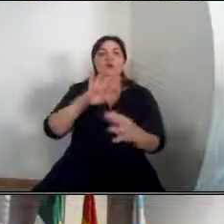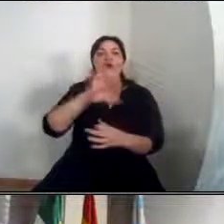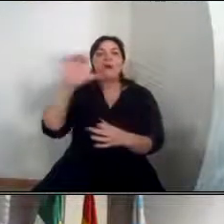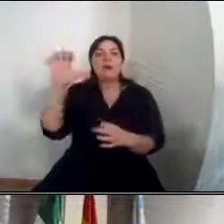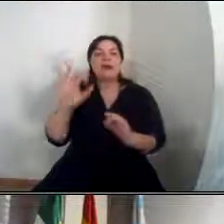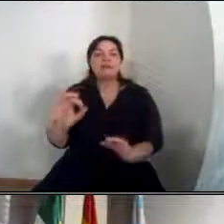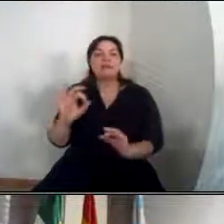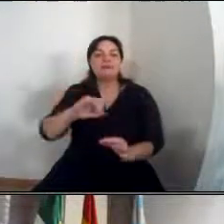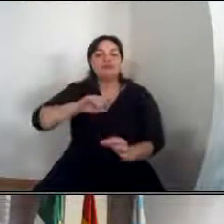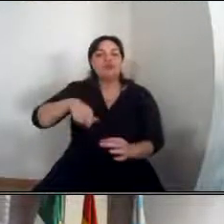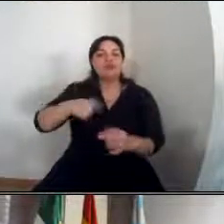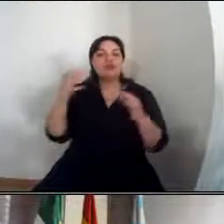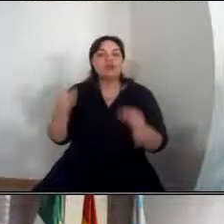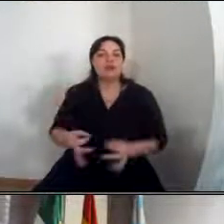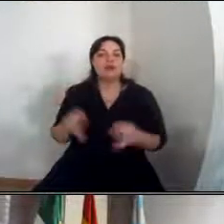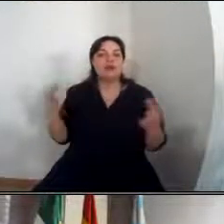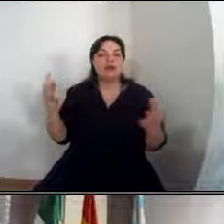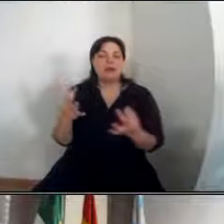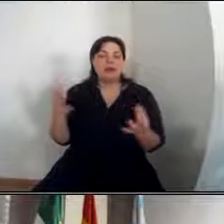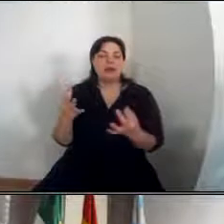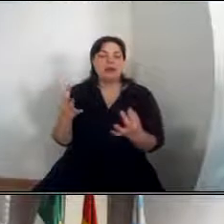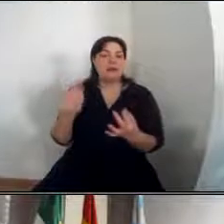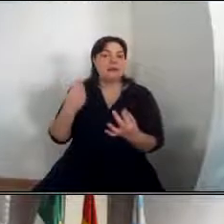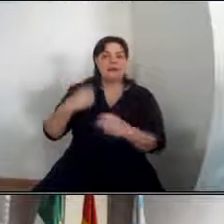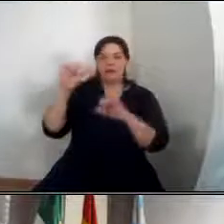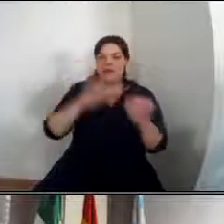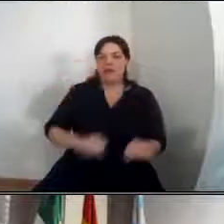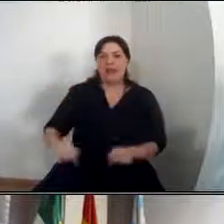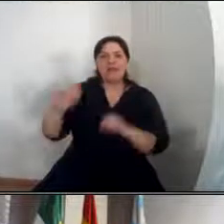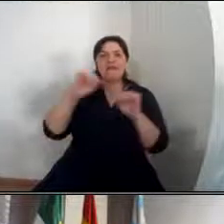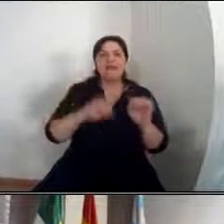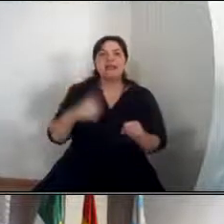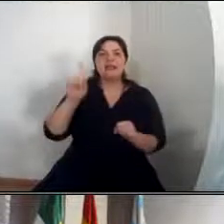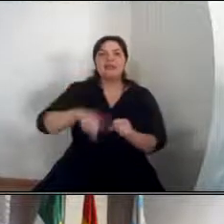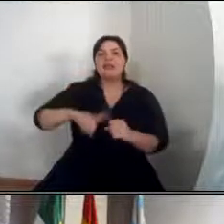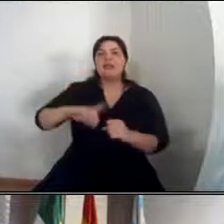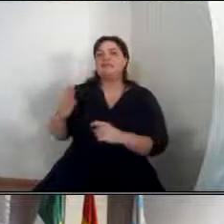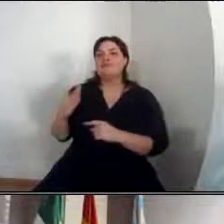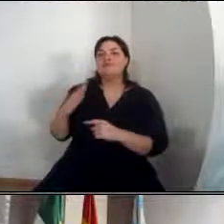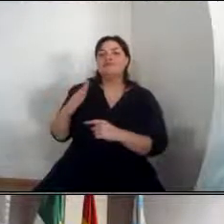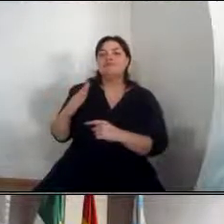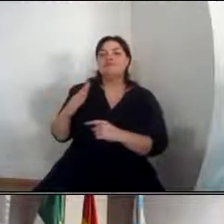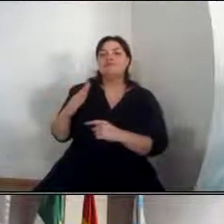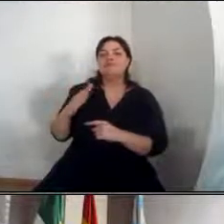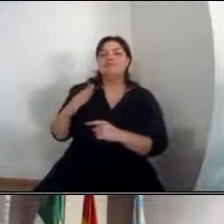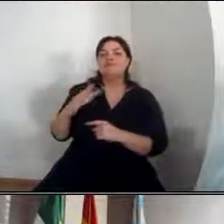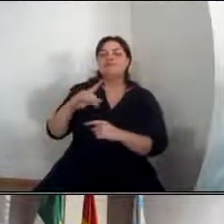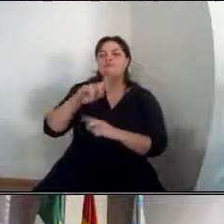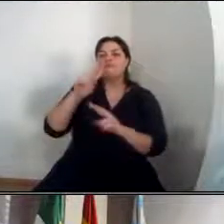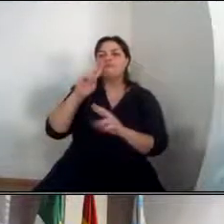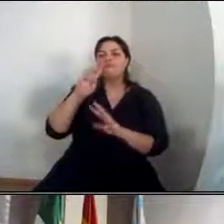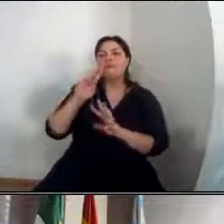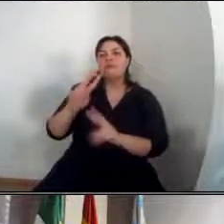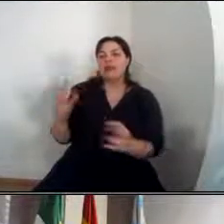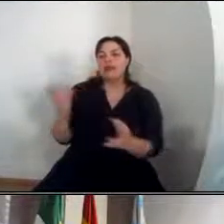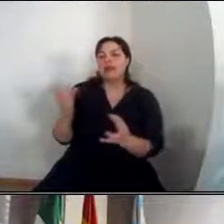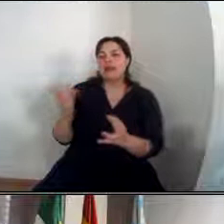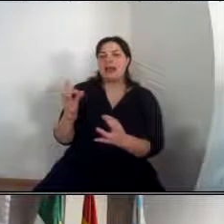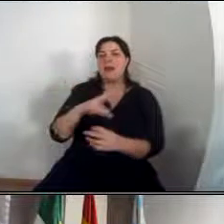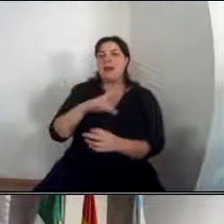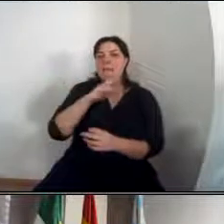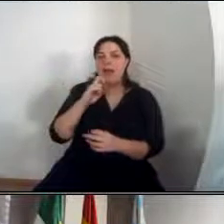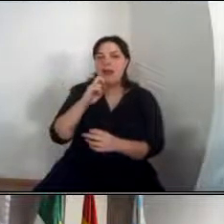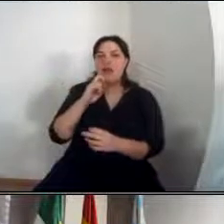hemos sido defensores de la misma y representa para nosotros la defensa de los valores, de unos